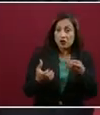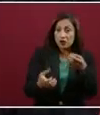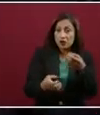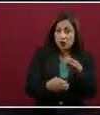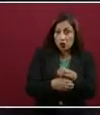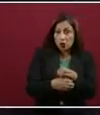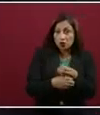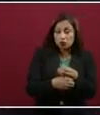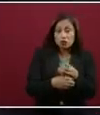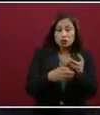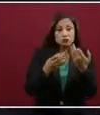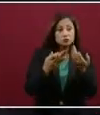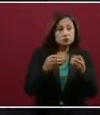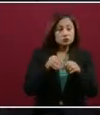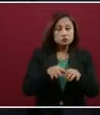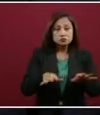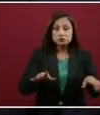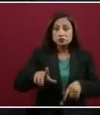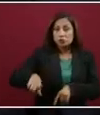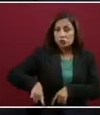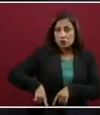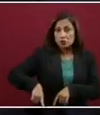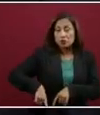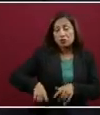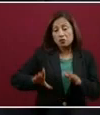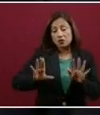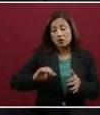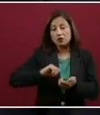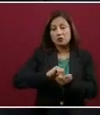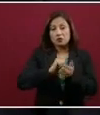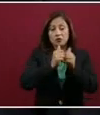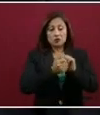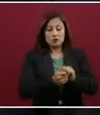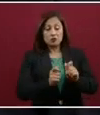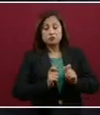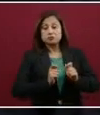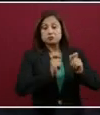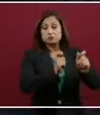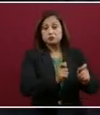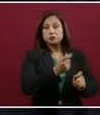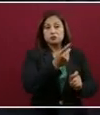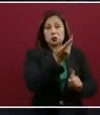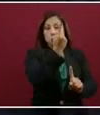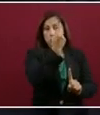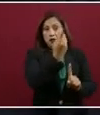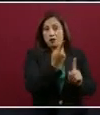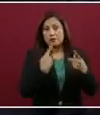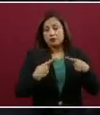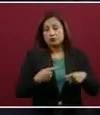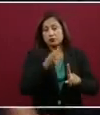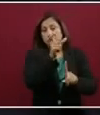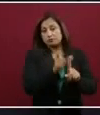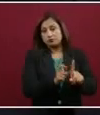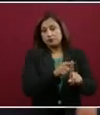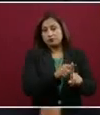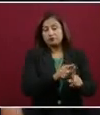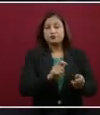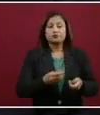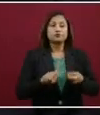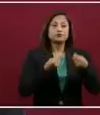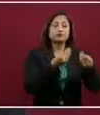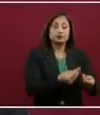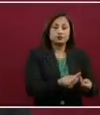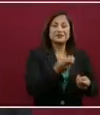a particulares, convertir lo público en privado. Eso es privatizar.